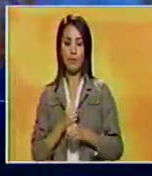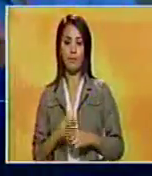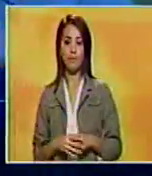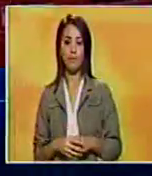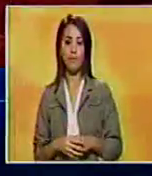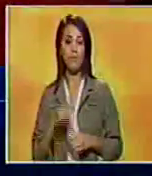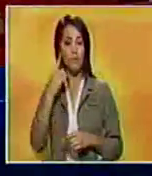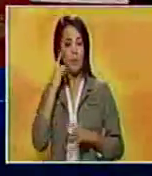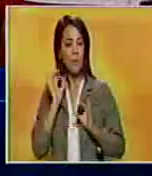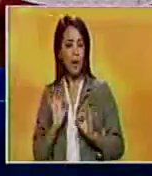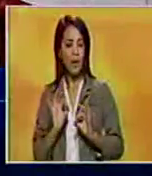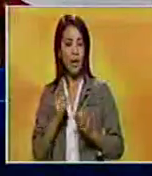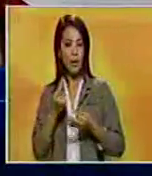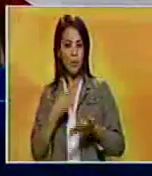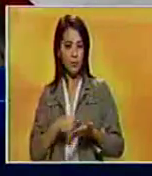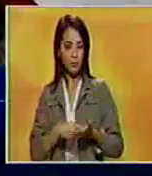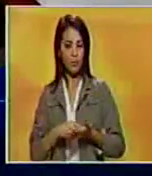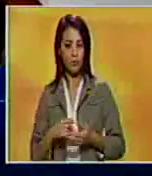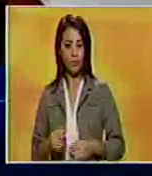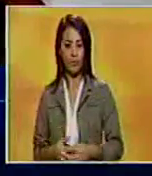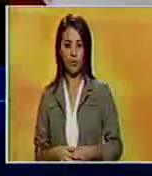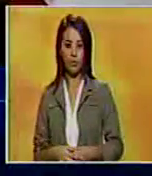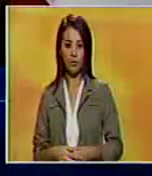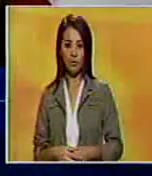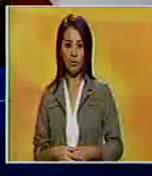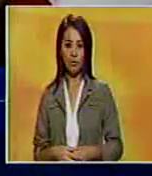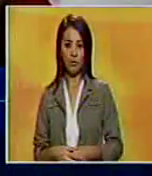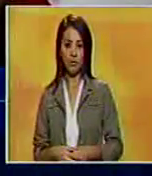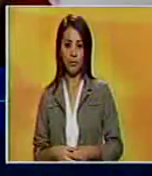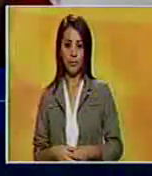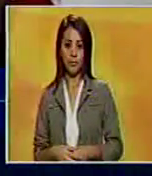de los repuestos y las tarifas del pasaje.